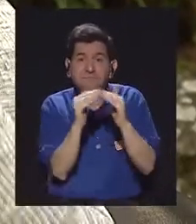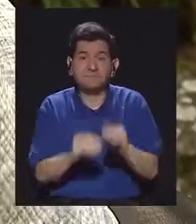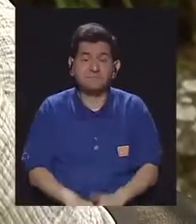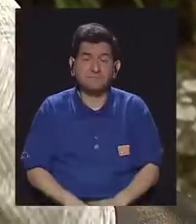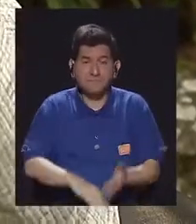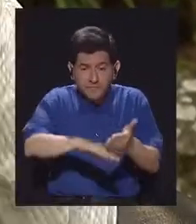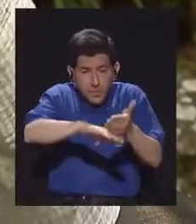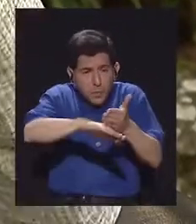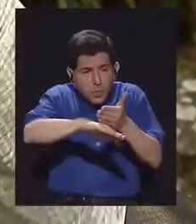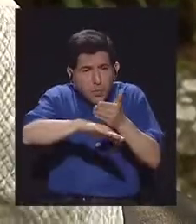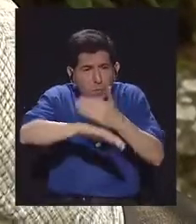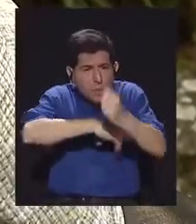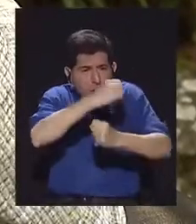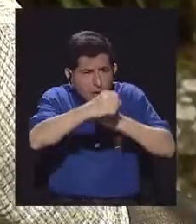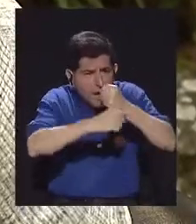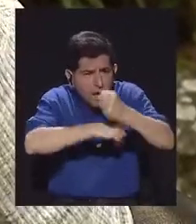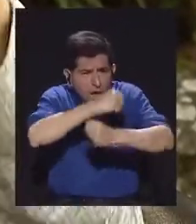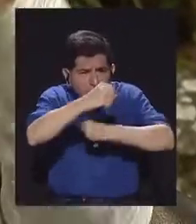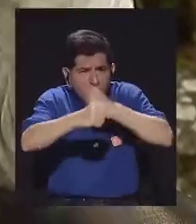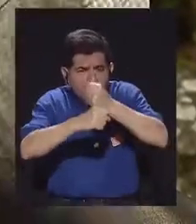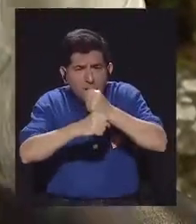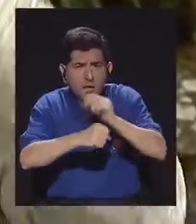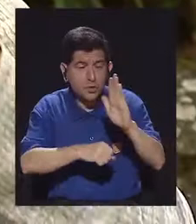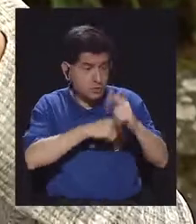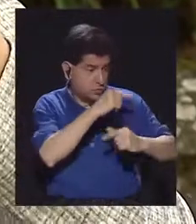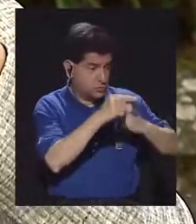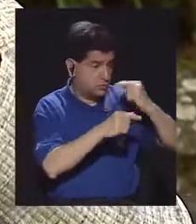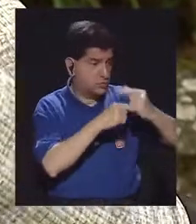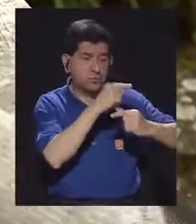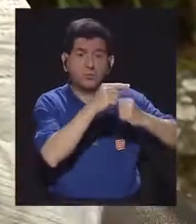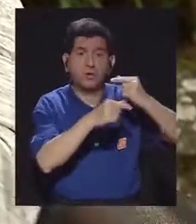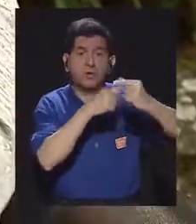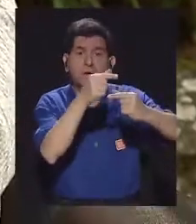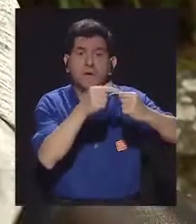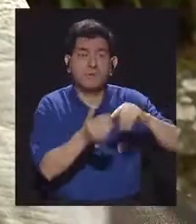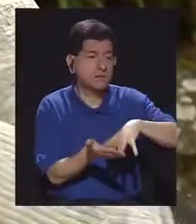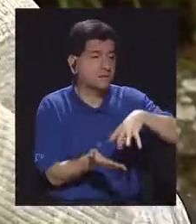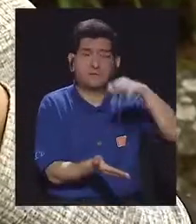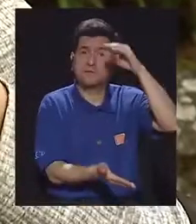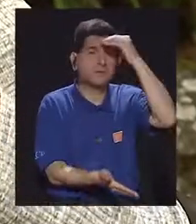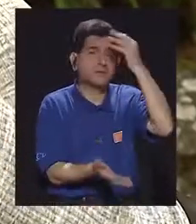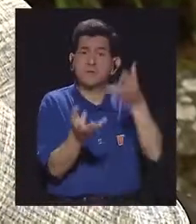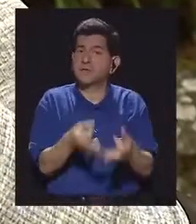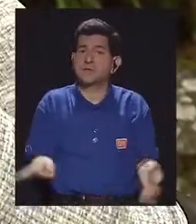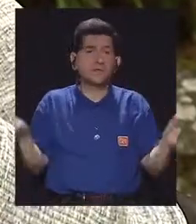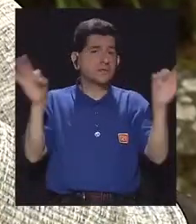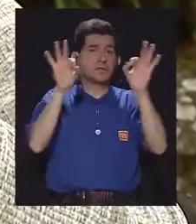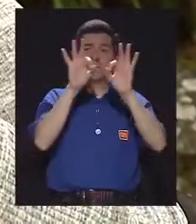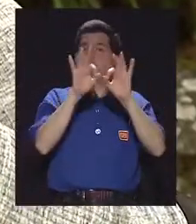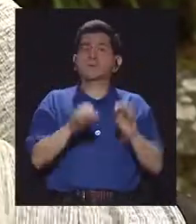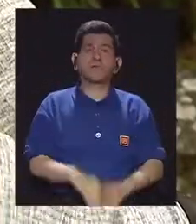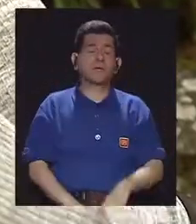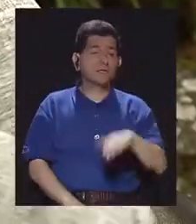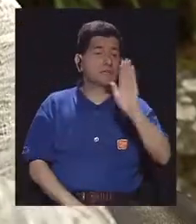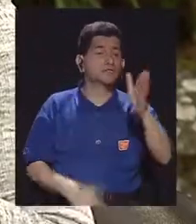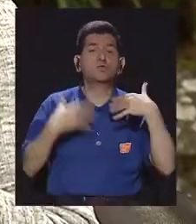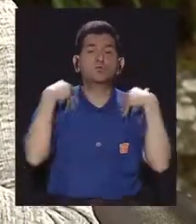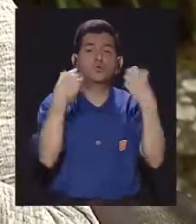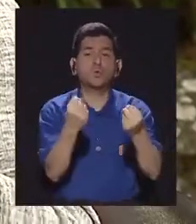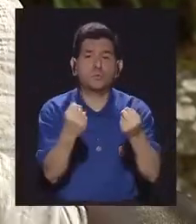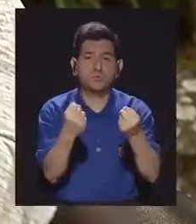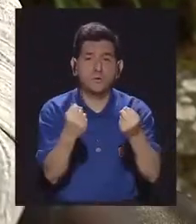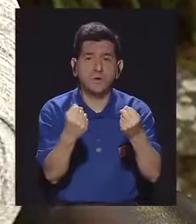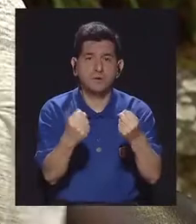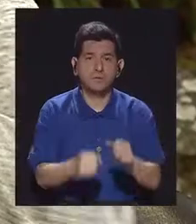que conforme va avanzando y va avanzando dentro de su generación, no va a aprender la importancia de esto para su